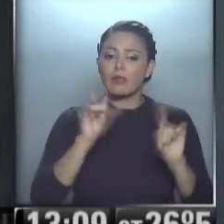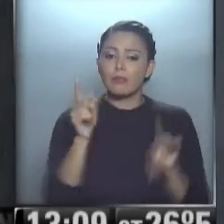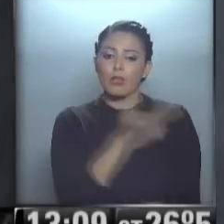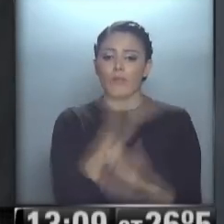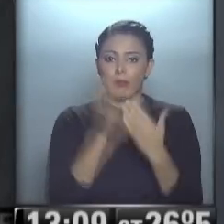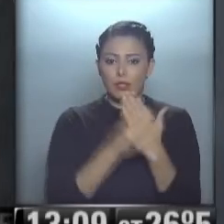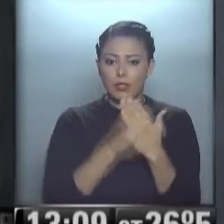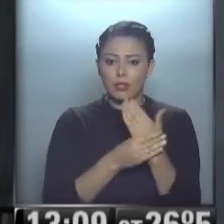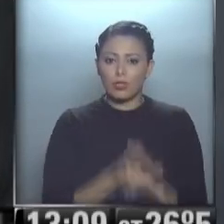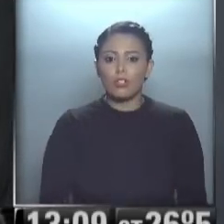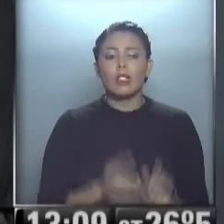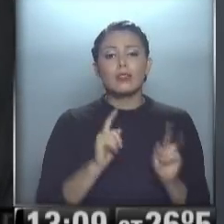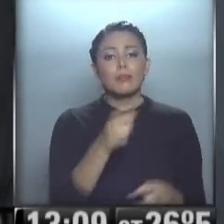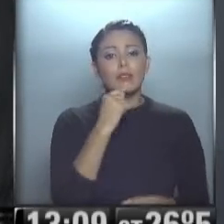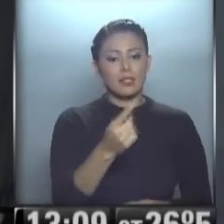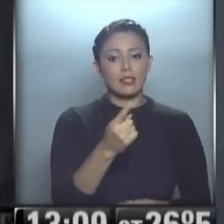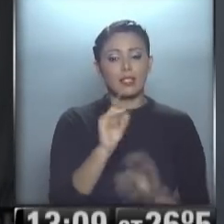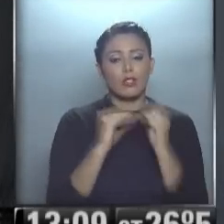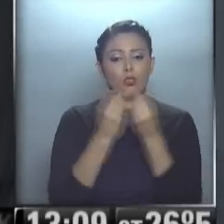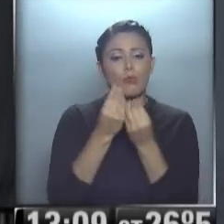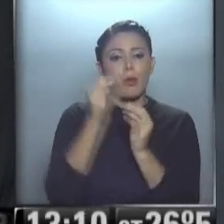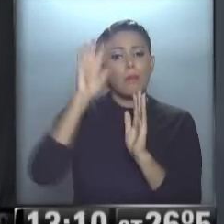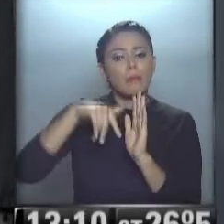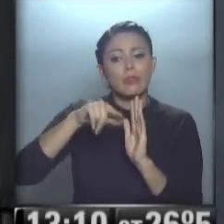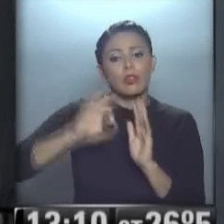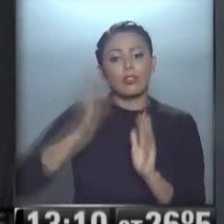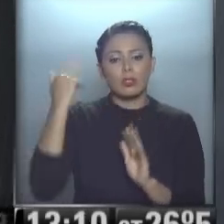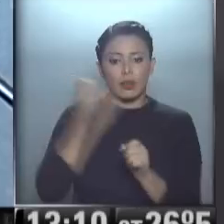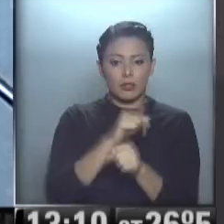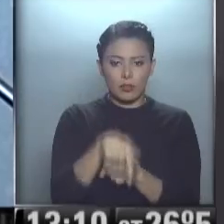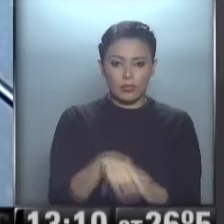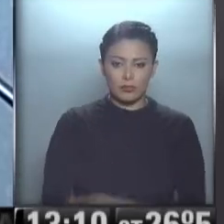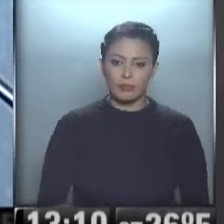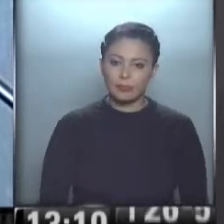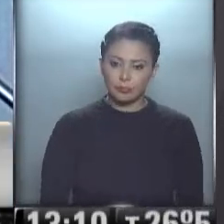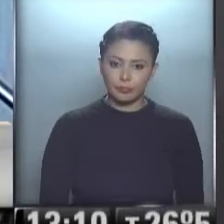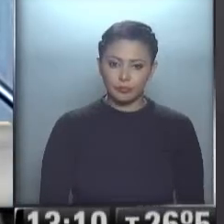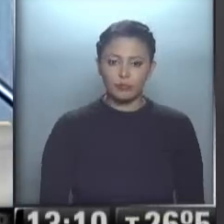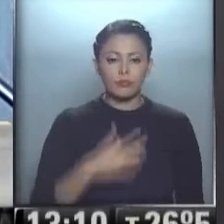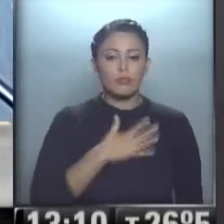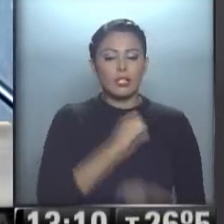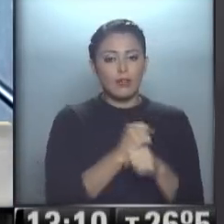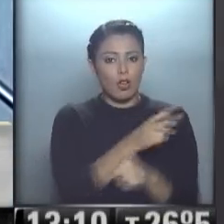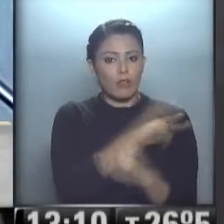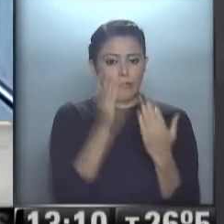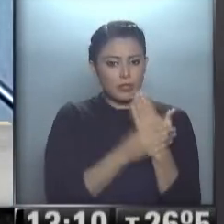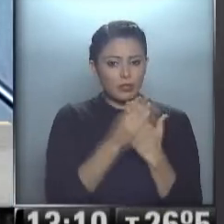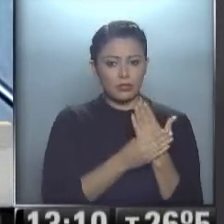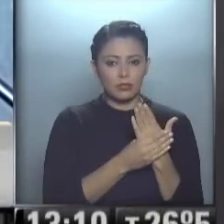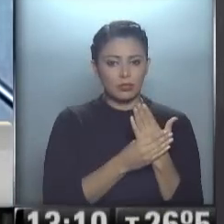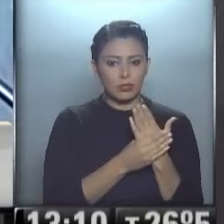de gabinete Jorge capitanich quien destacó que es el índice más bajo de los últimos años no es mi función como jefe de gabinete de